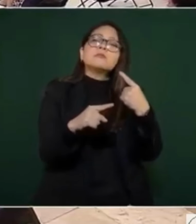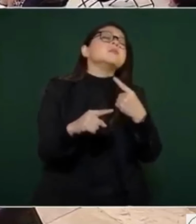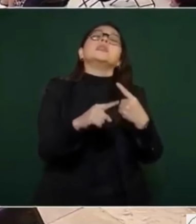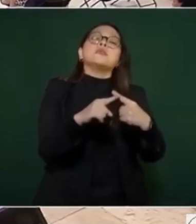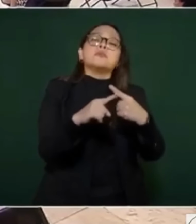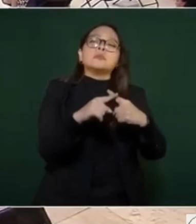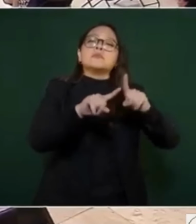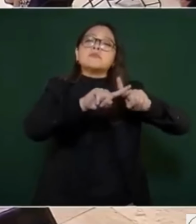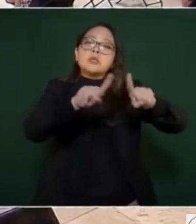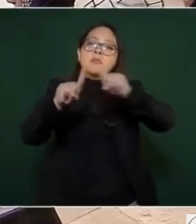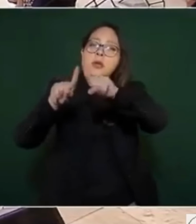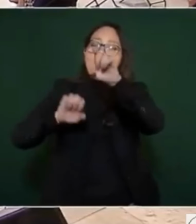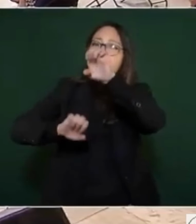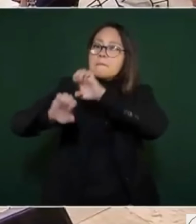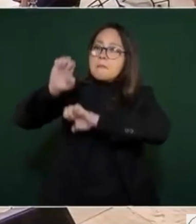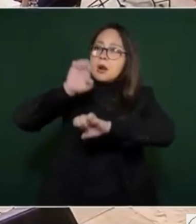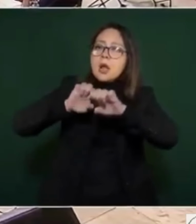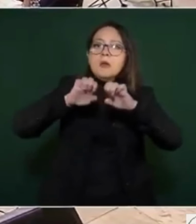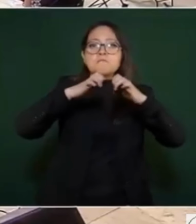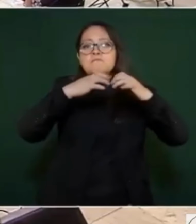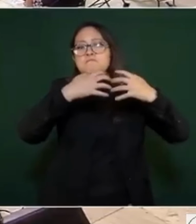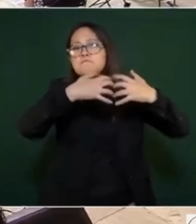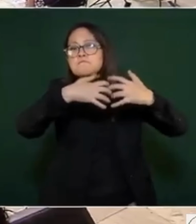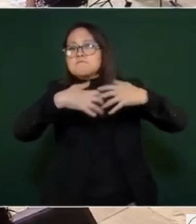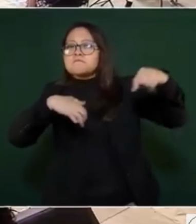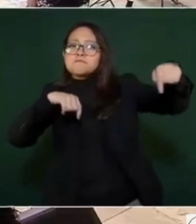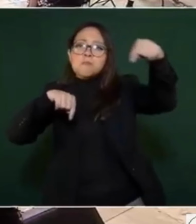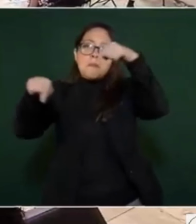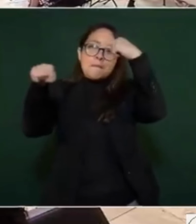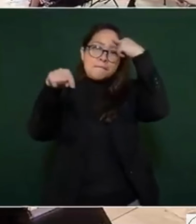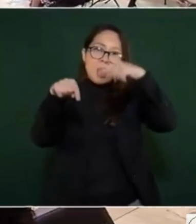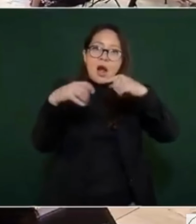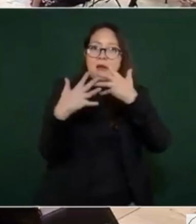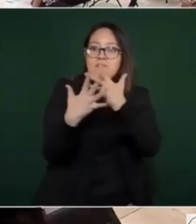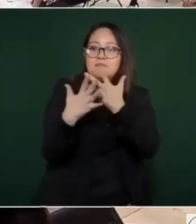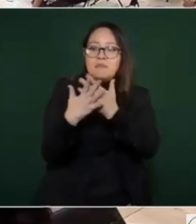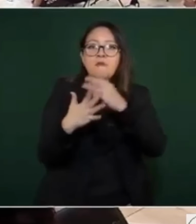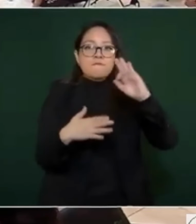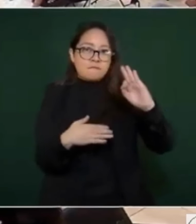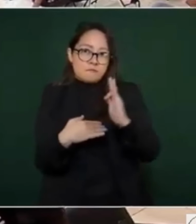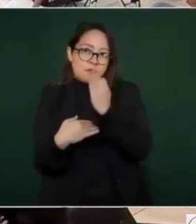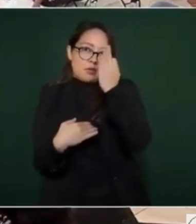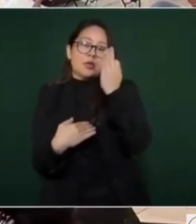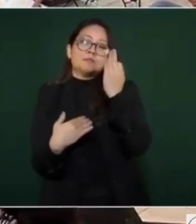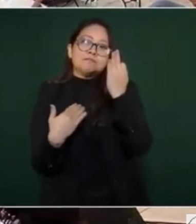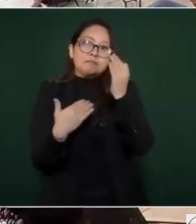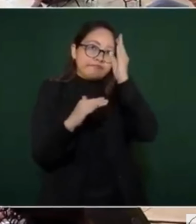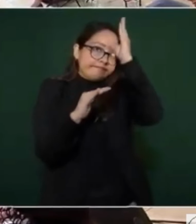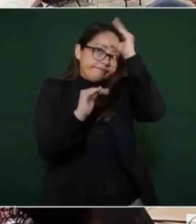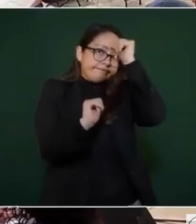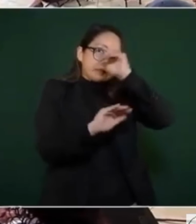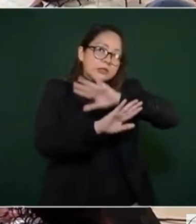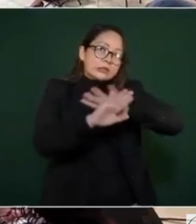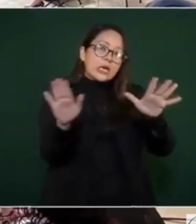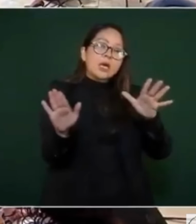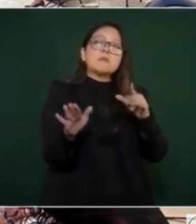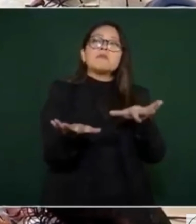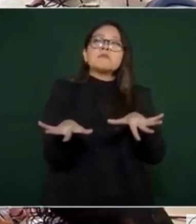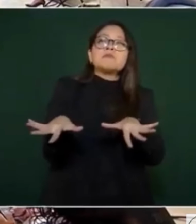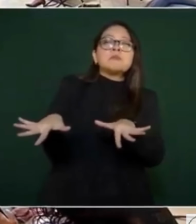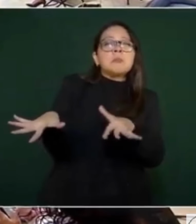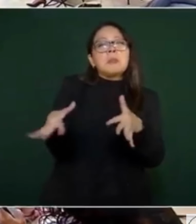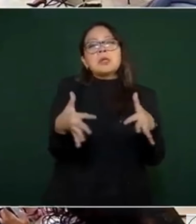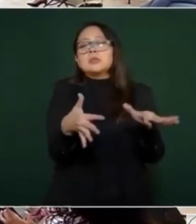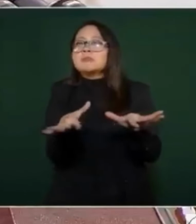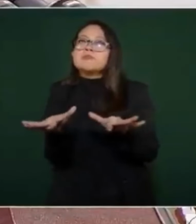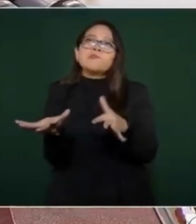las diferentes empresas para los centros penitenciarios federales y se tuvo más o